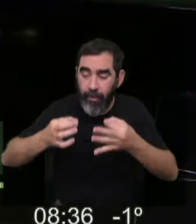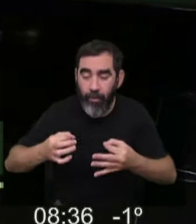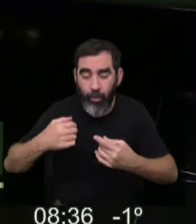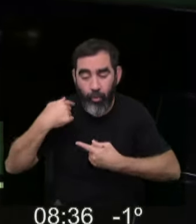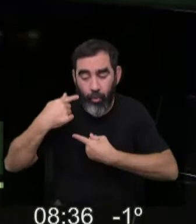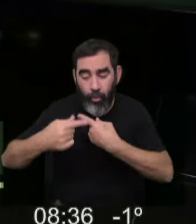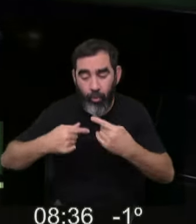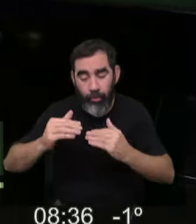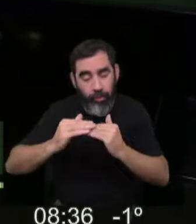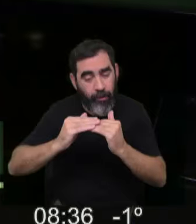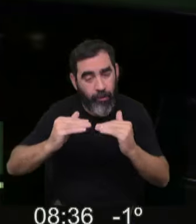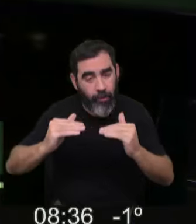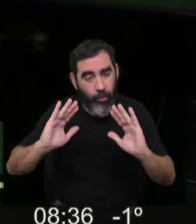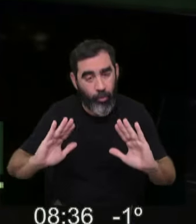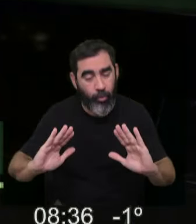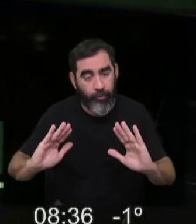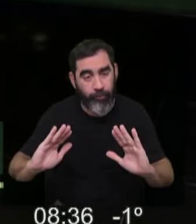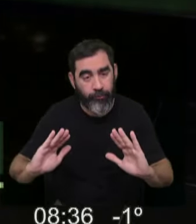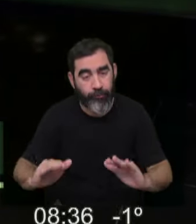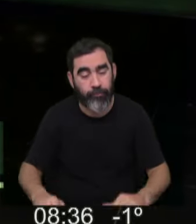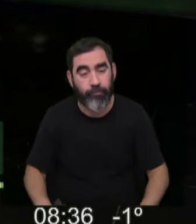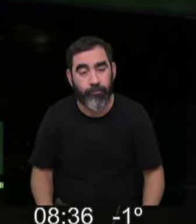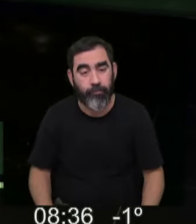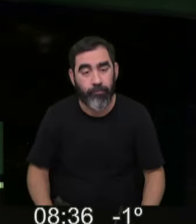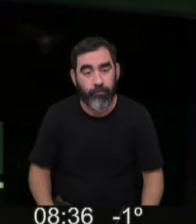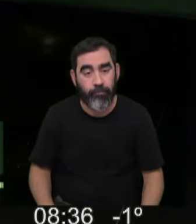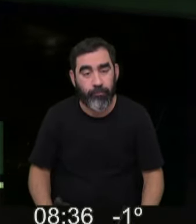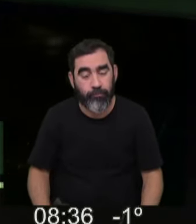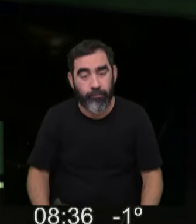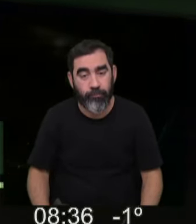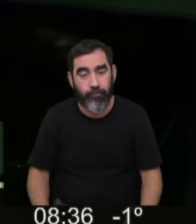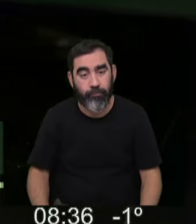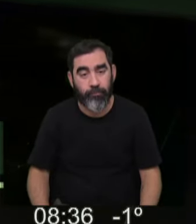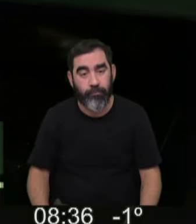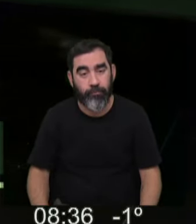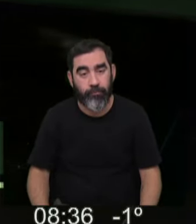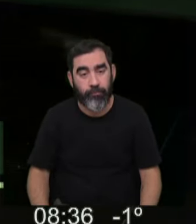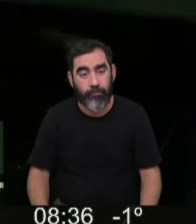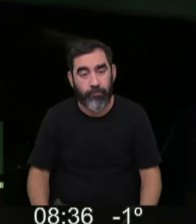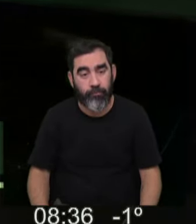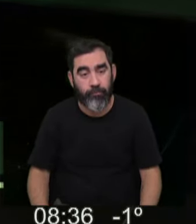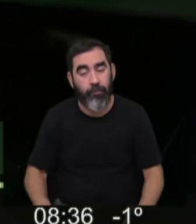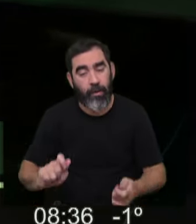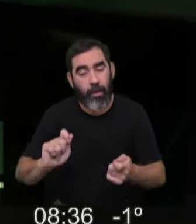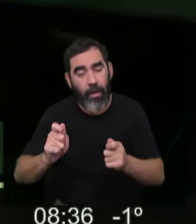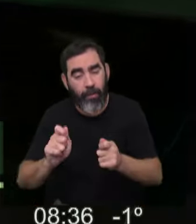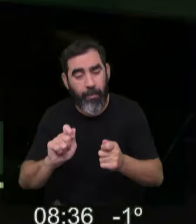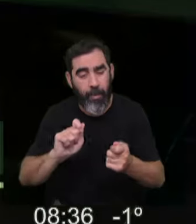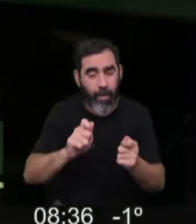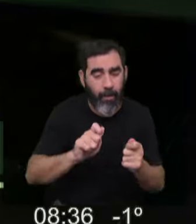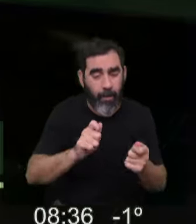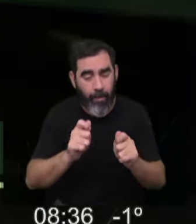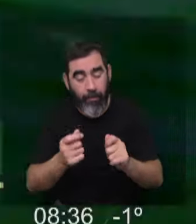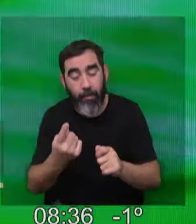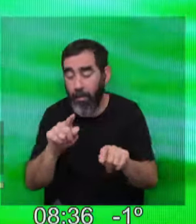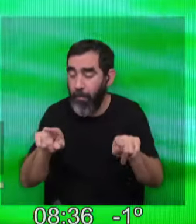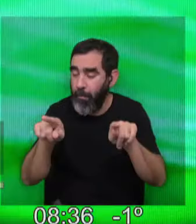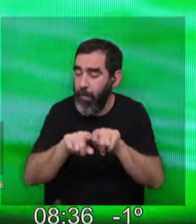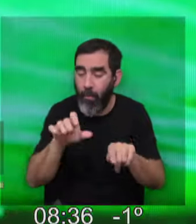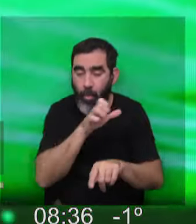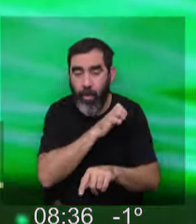en sus parámetros, en sus pilares, en su estructura, es el mismo. Administrado un poco más acá, un poco más allá, pero es el